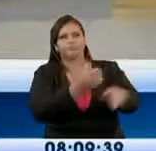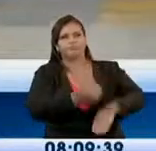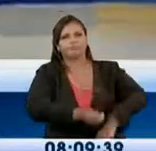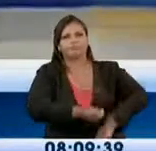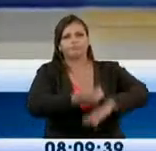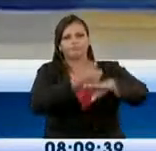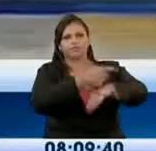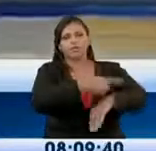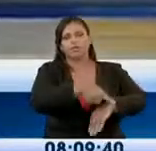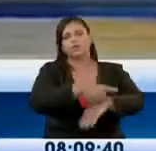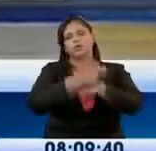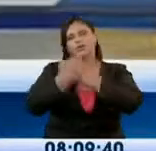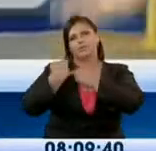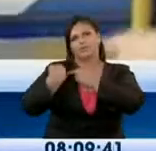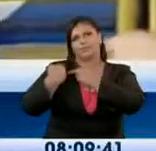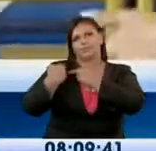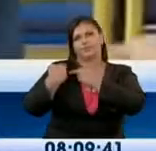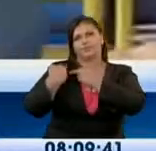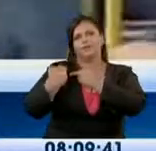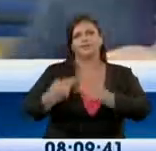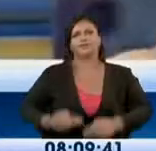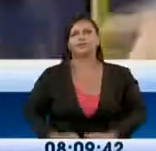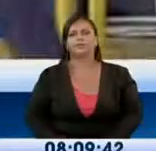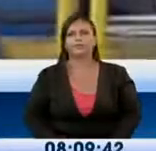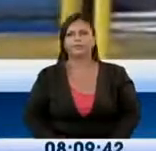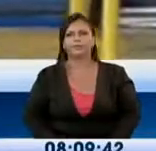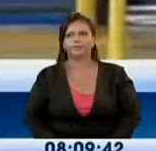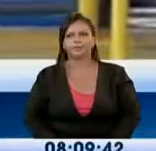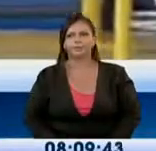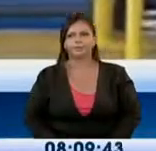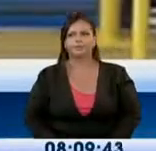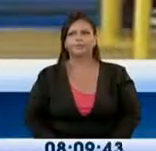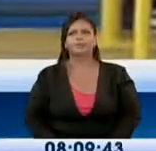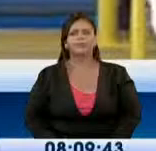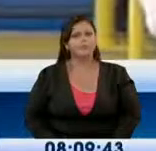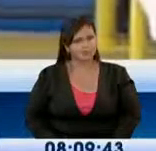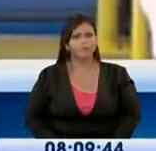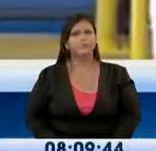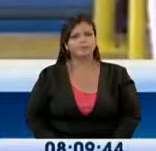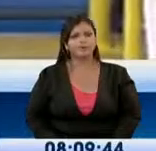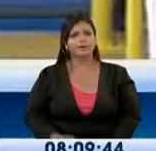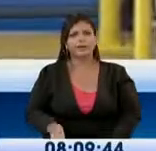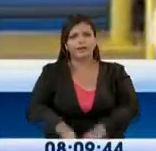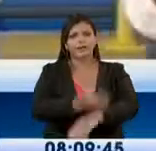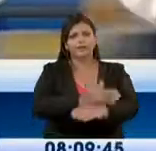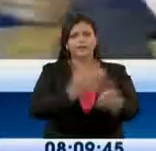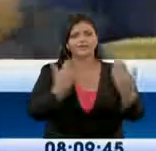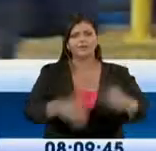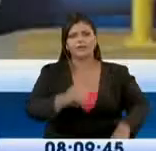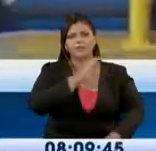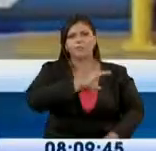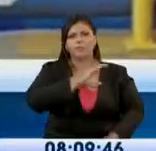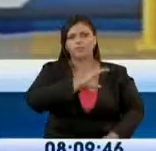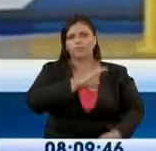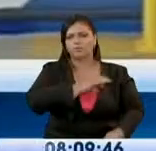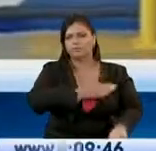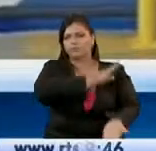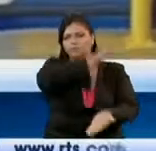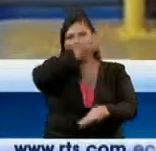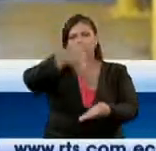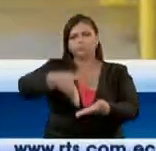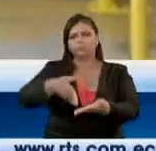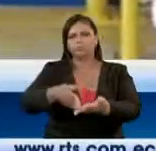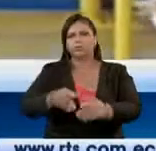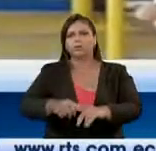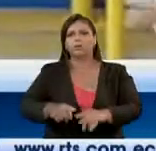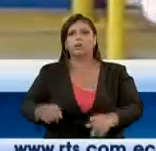que llaman a la policía, pero que lamentablemente los estudiantes ni siquiera la policía respetan. Antes de salir al aire hemos